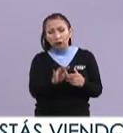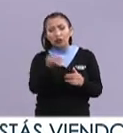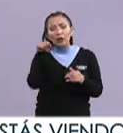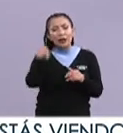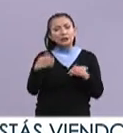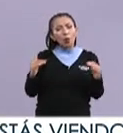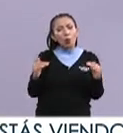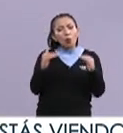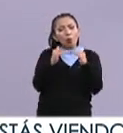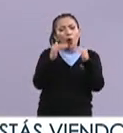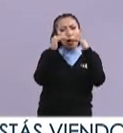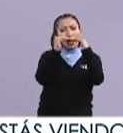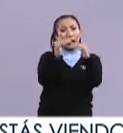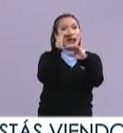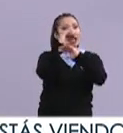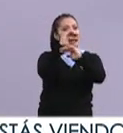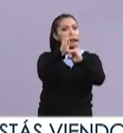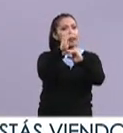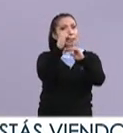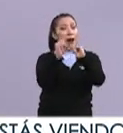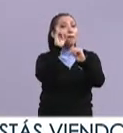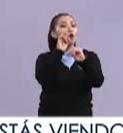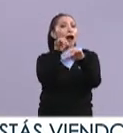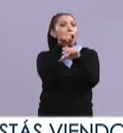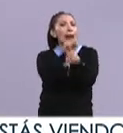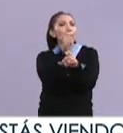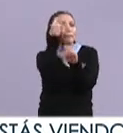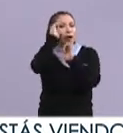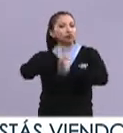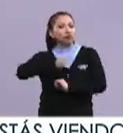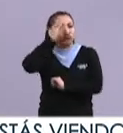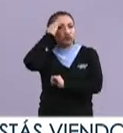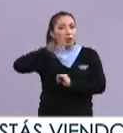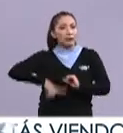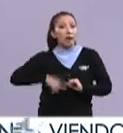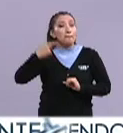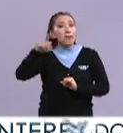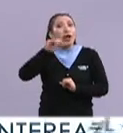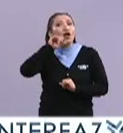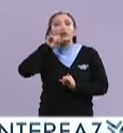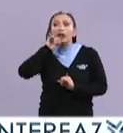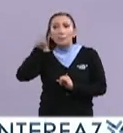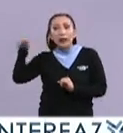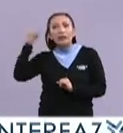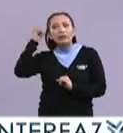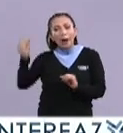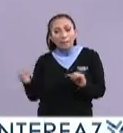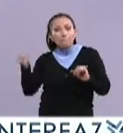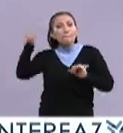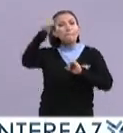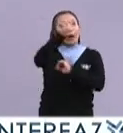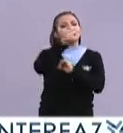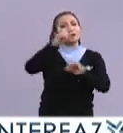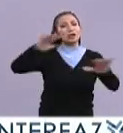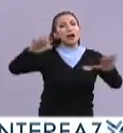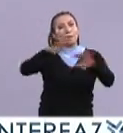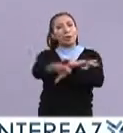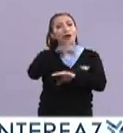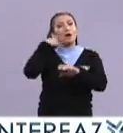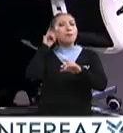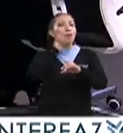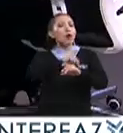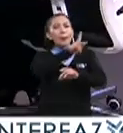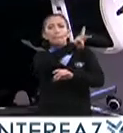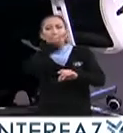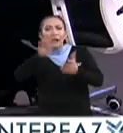es el techo mínimo que debe alcanzar una mujer en el cargo público, pero desde luego la idea es revertir esta tendencia que